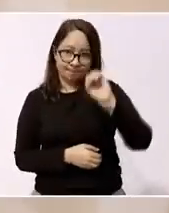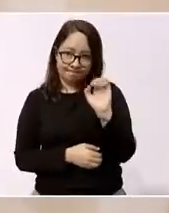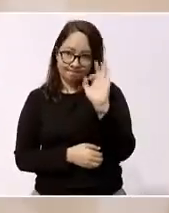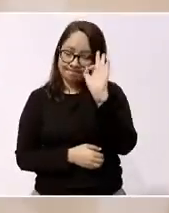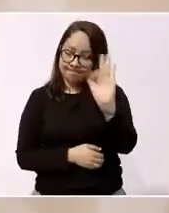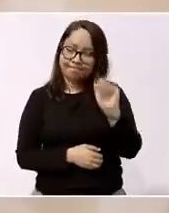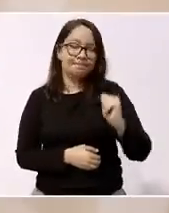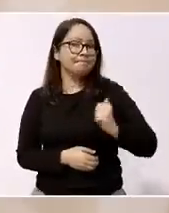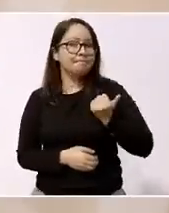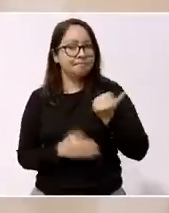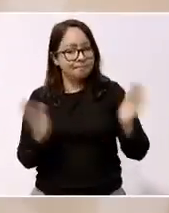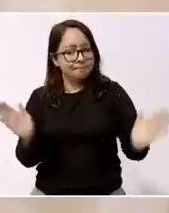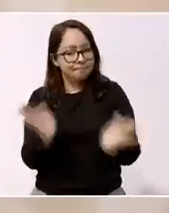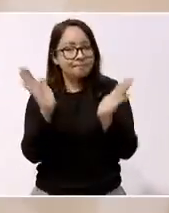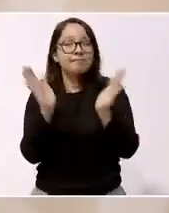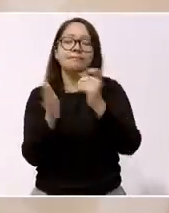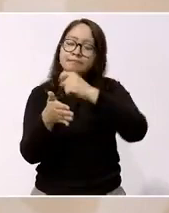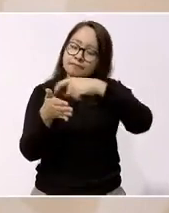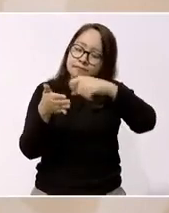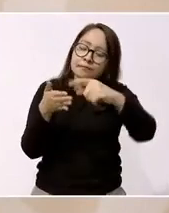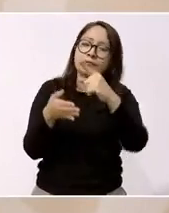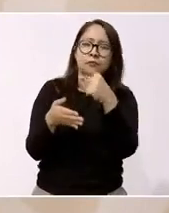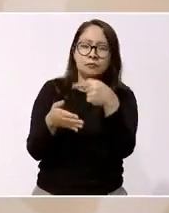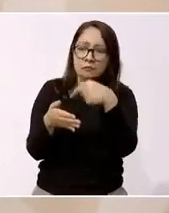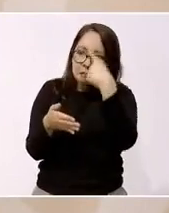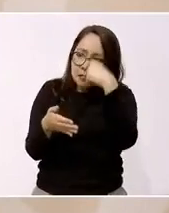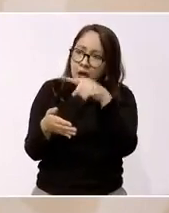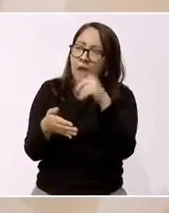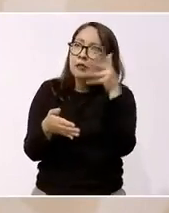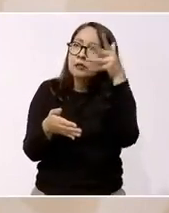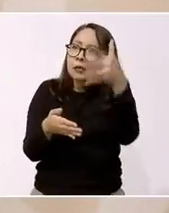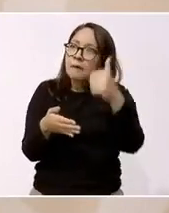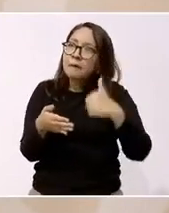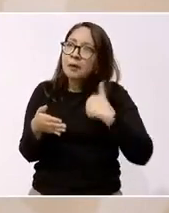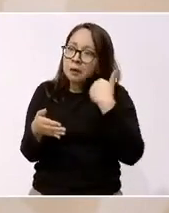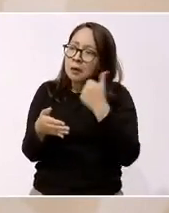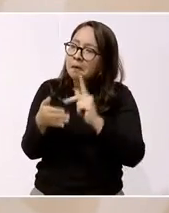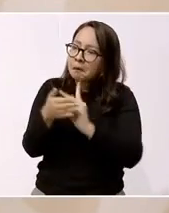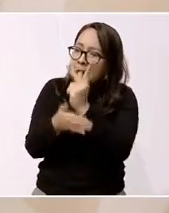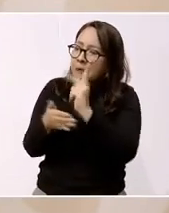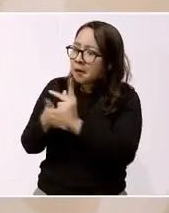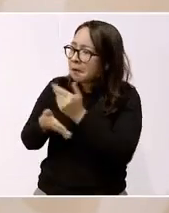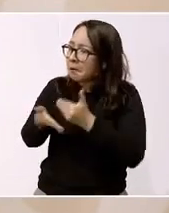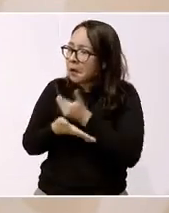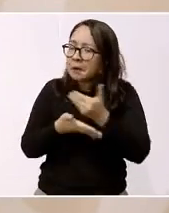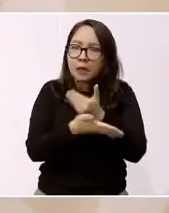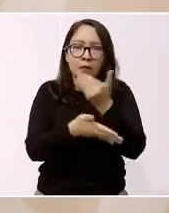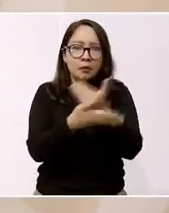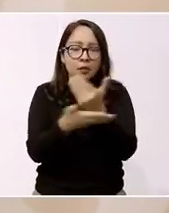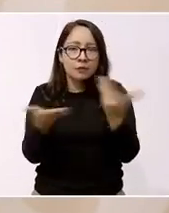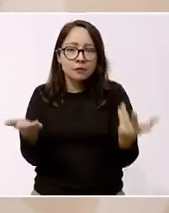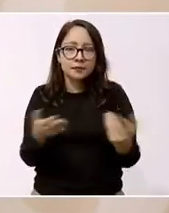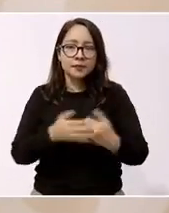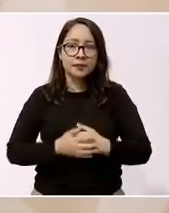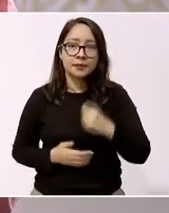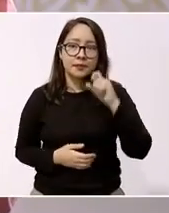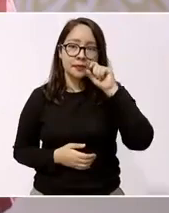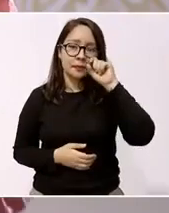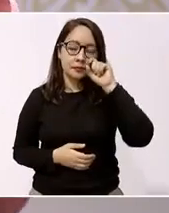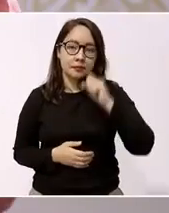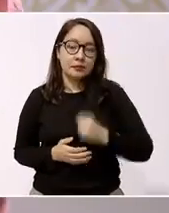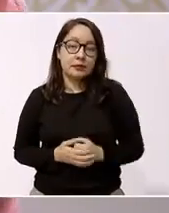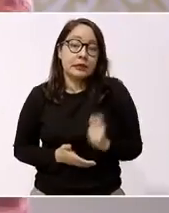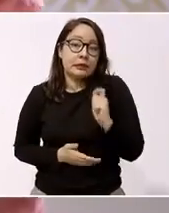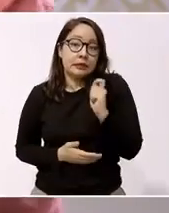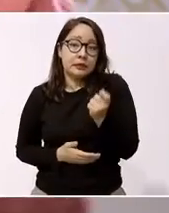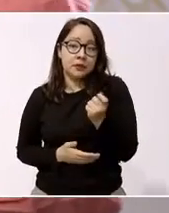A sembrar para tener, porque no solo